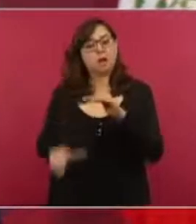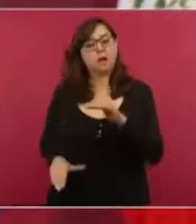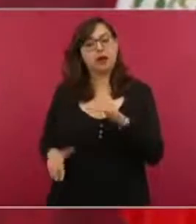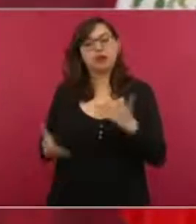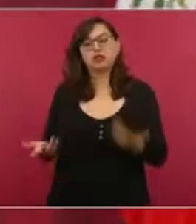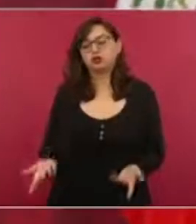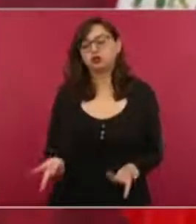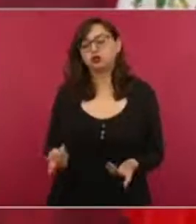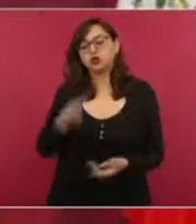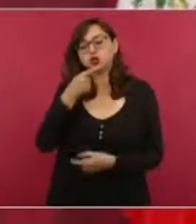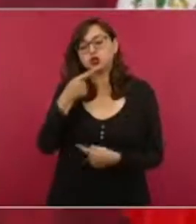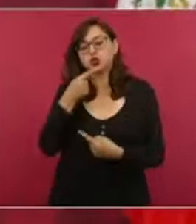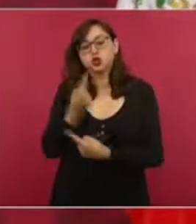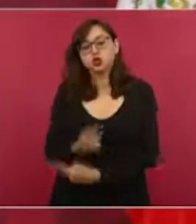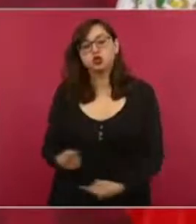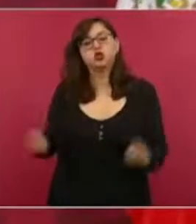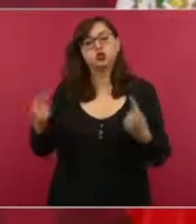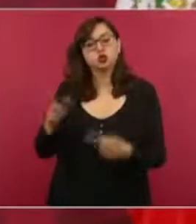manipular